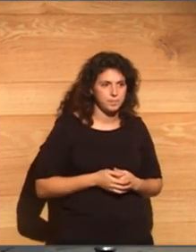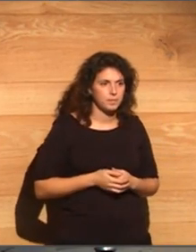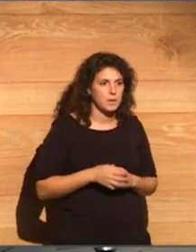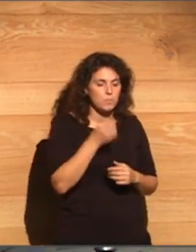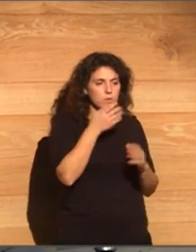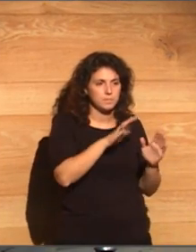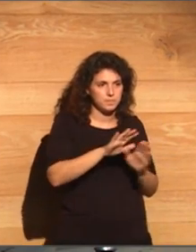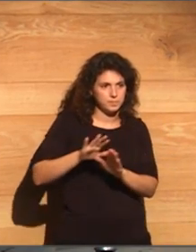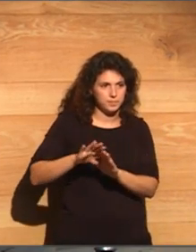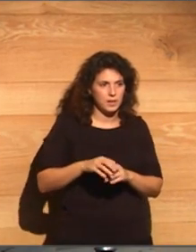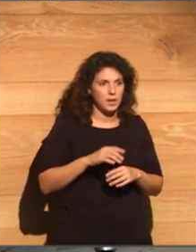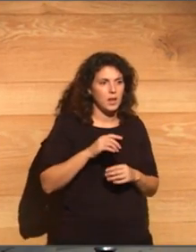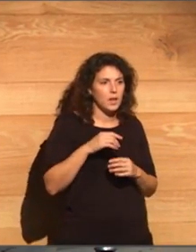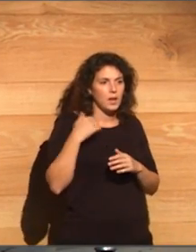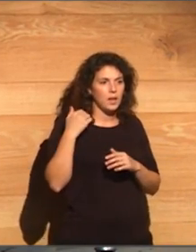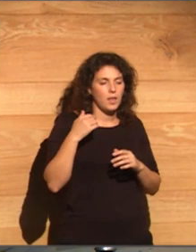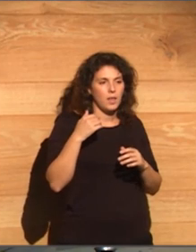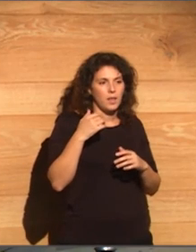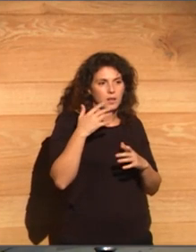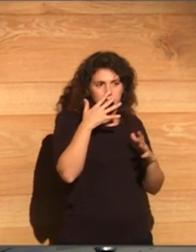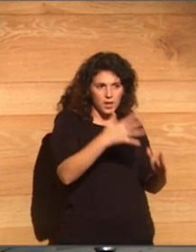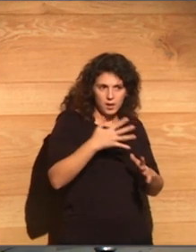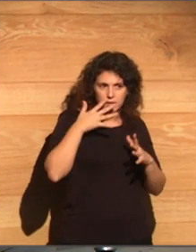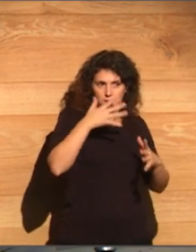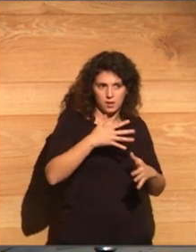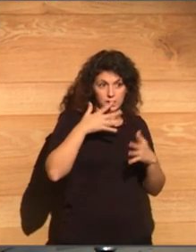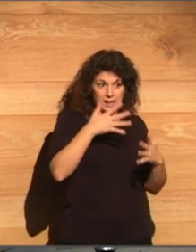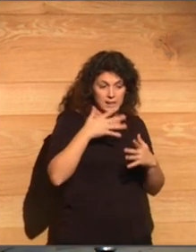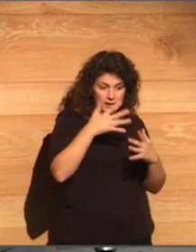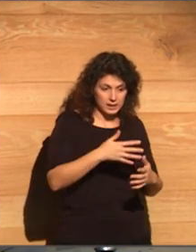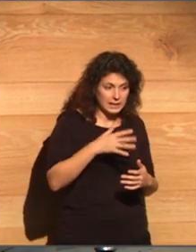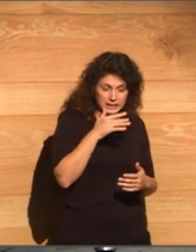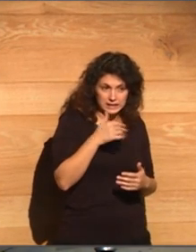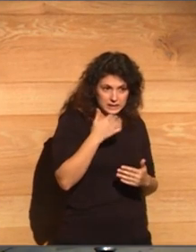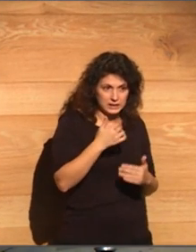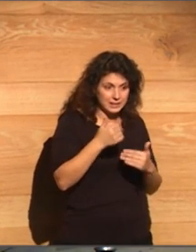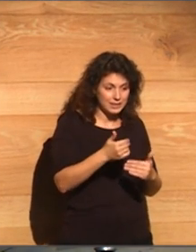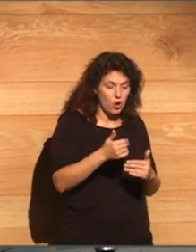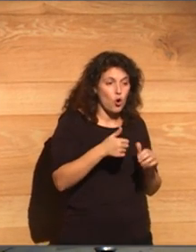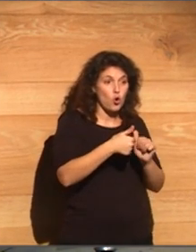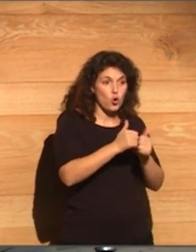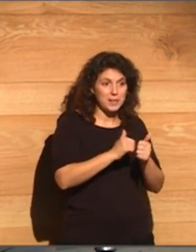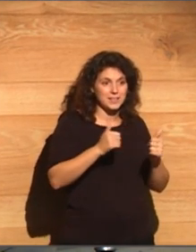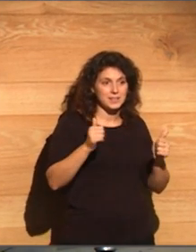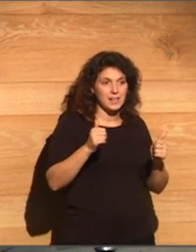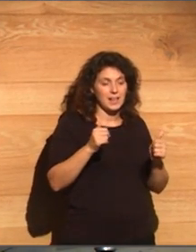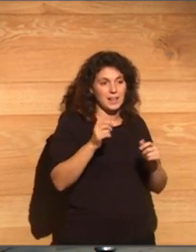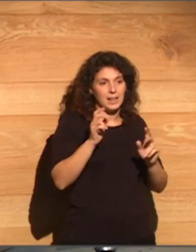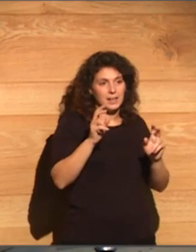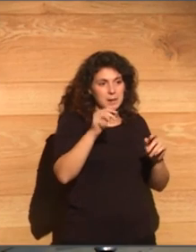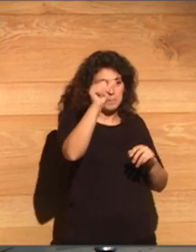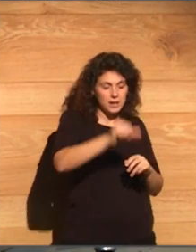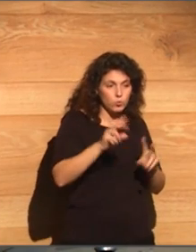eso, entonces, y durante todas las décadas anteriores, por cierto, el cambio es relativamente reciente, había copias de estreno en los cines de estreno